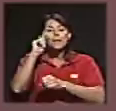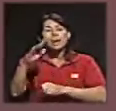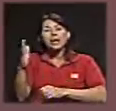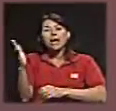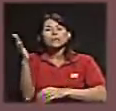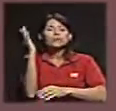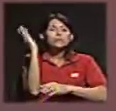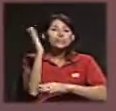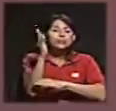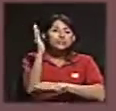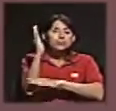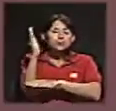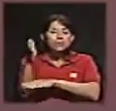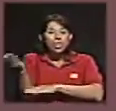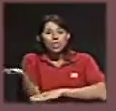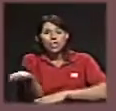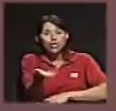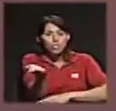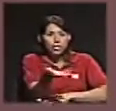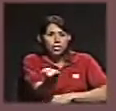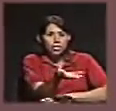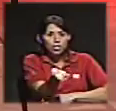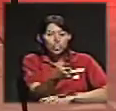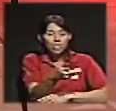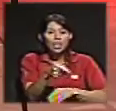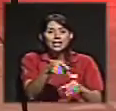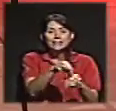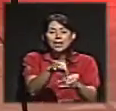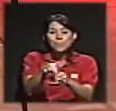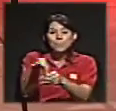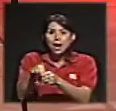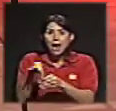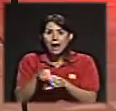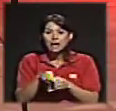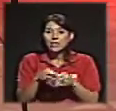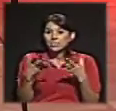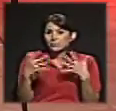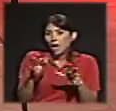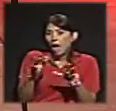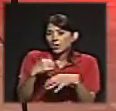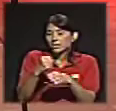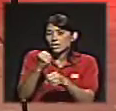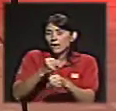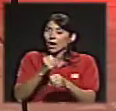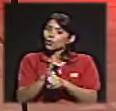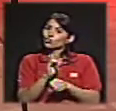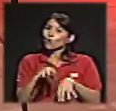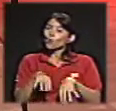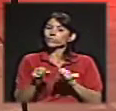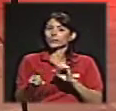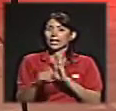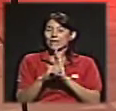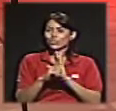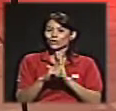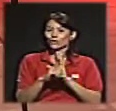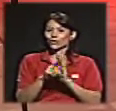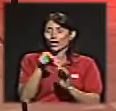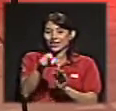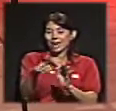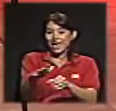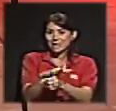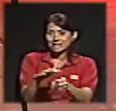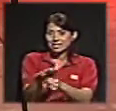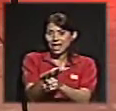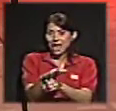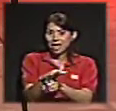ciertas especies, es decir, ya trabajos arrogándose, digamos, ciertos derechos sobre la isla. Y en